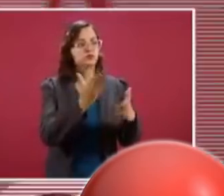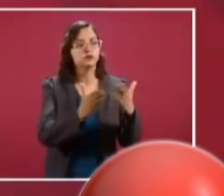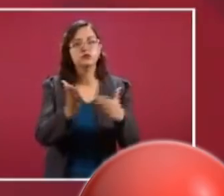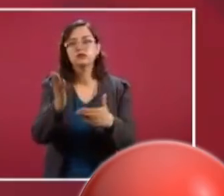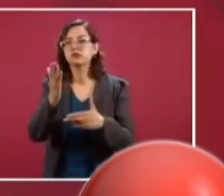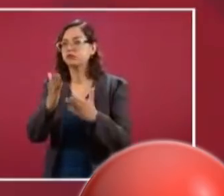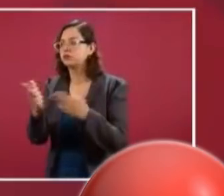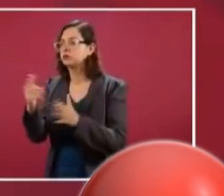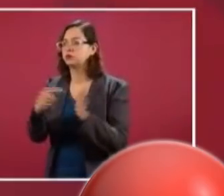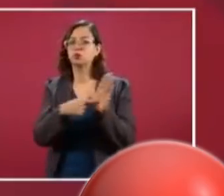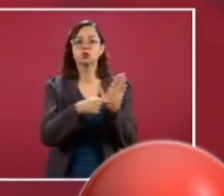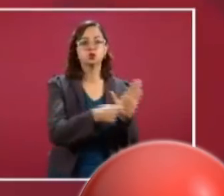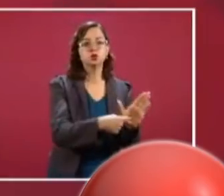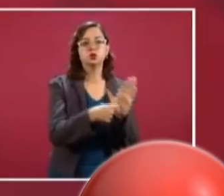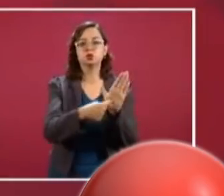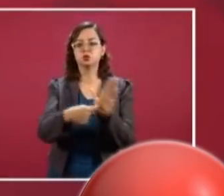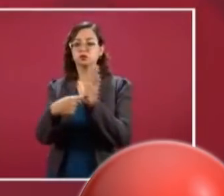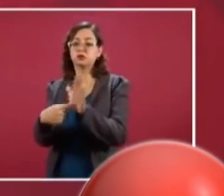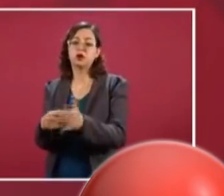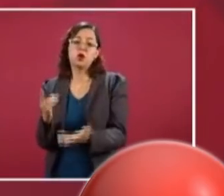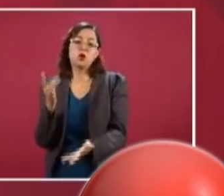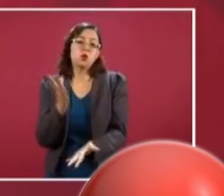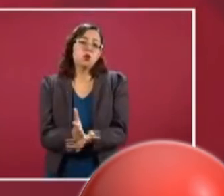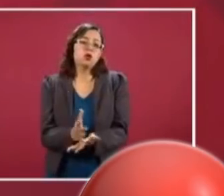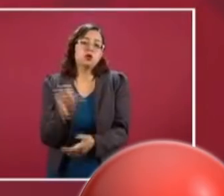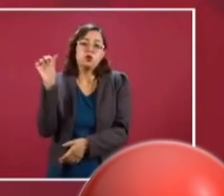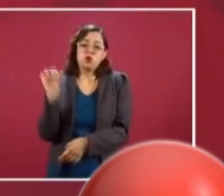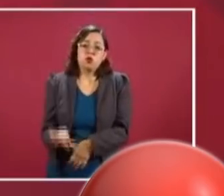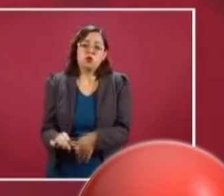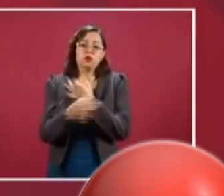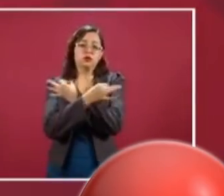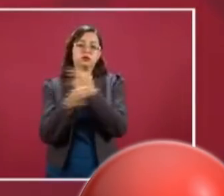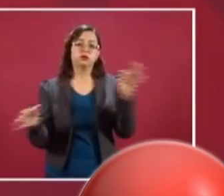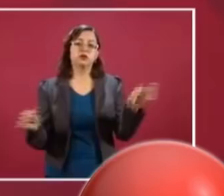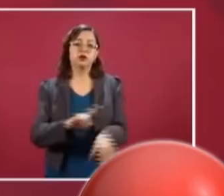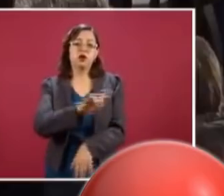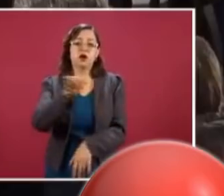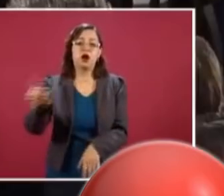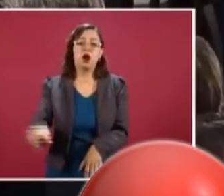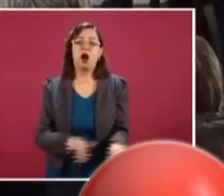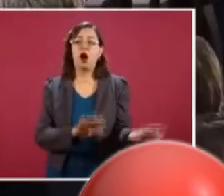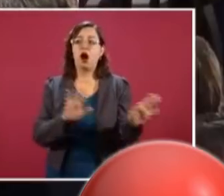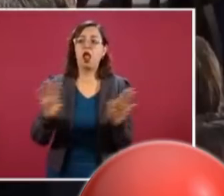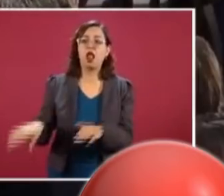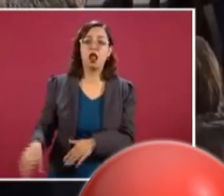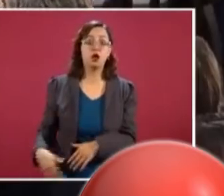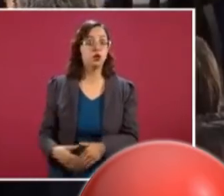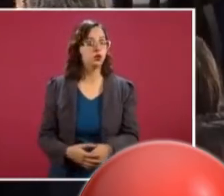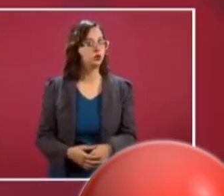más en el anuncio, sino que entre todos podamos